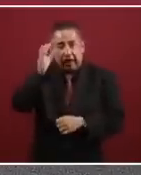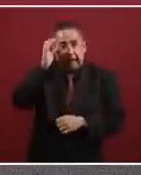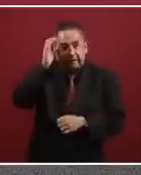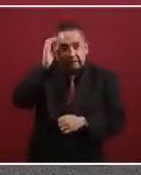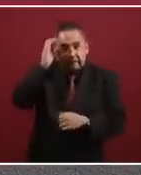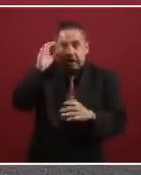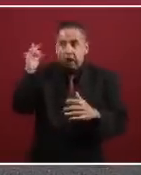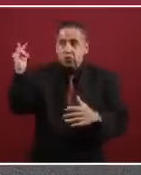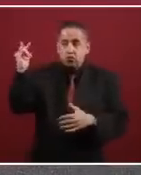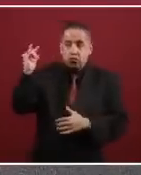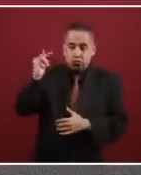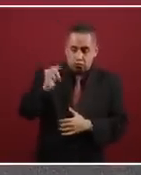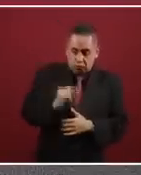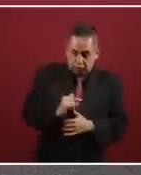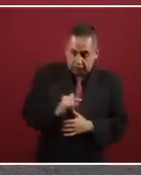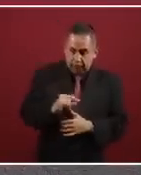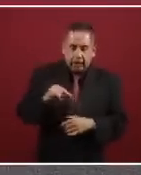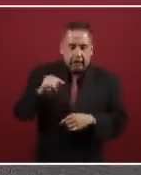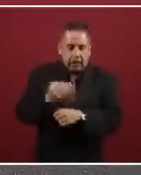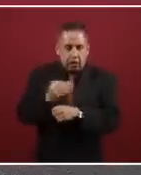China.